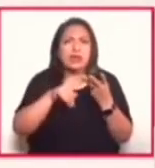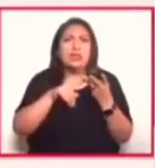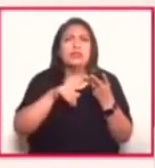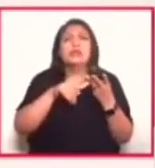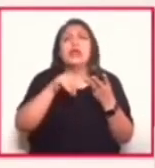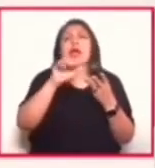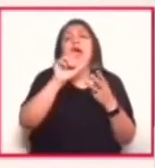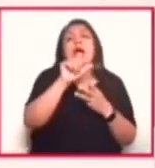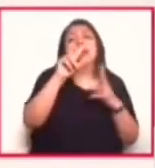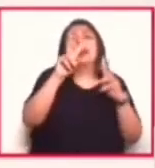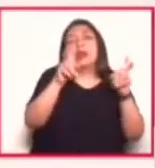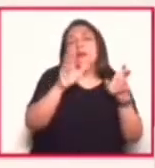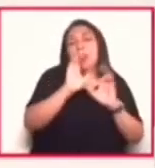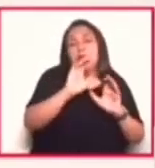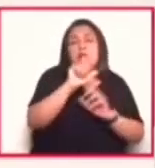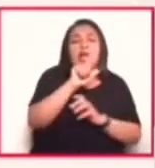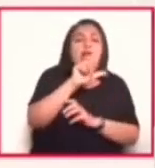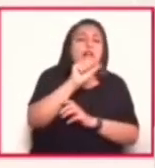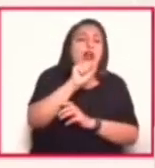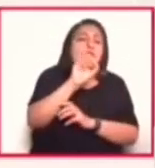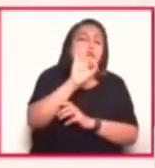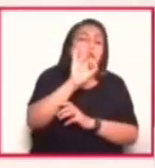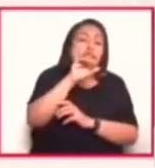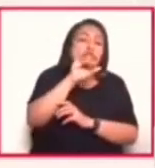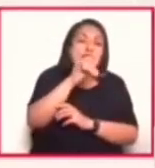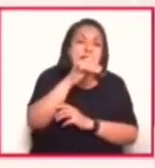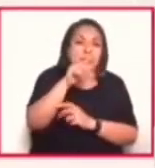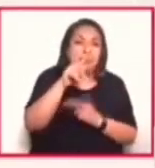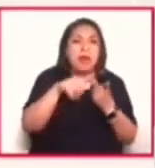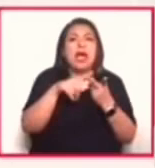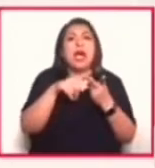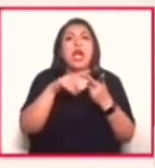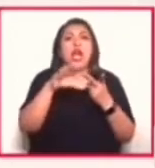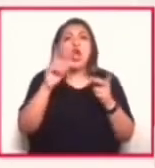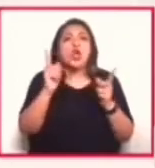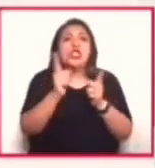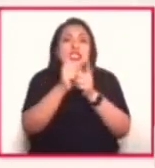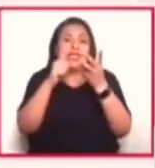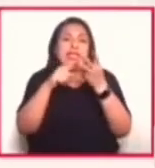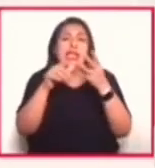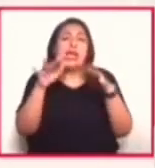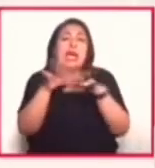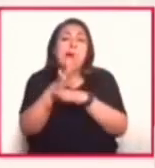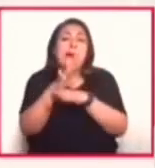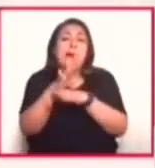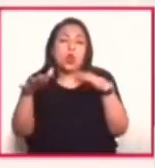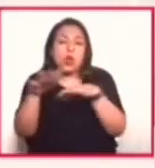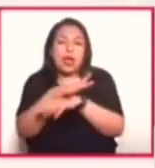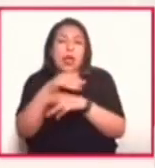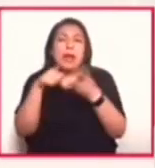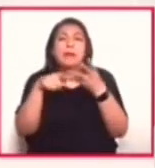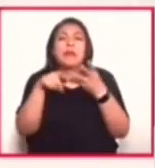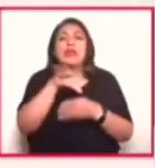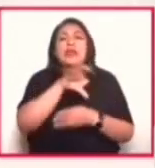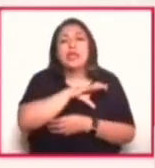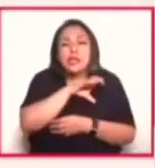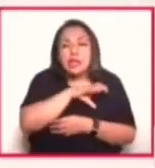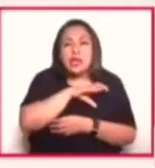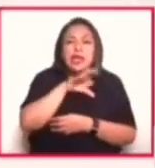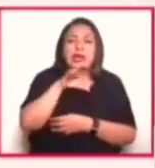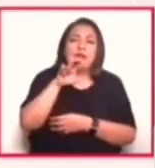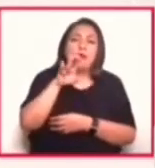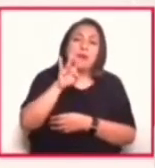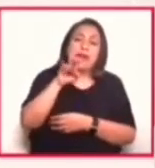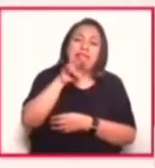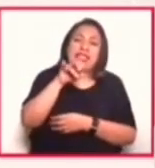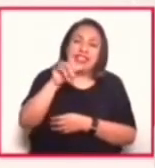Mar, Coincidir, Cambia, Todo Cambia, La de Te Quiero, de Mario Benedetti y Favero, que